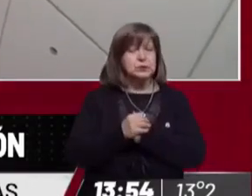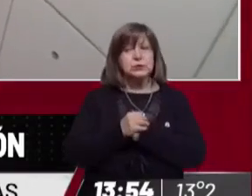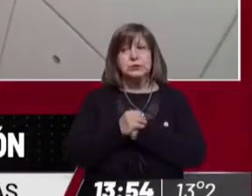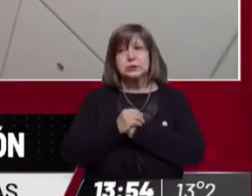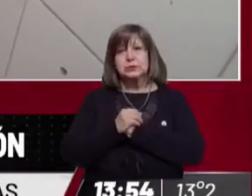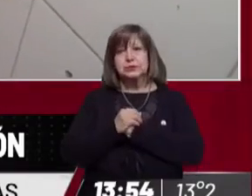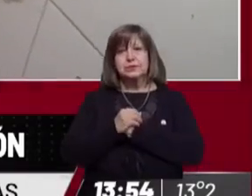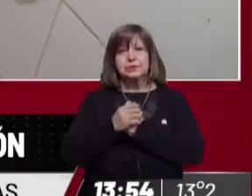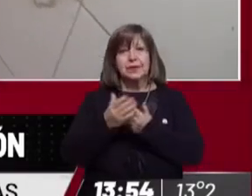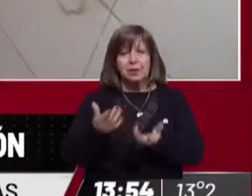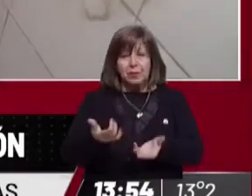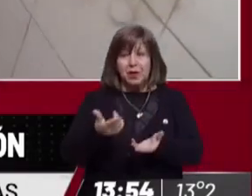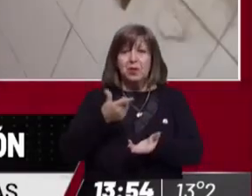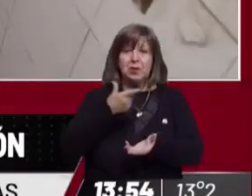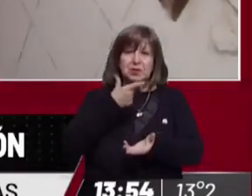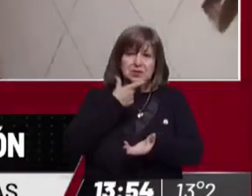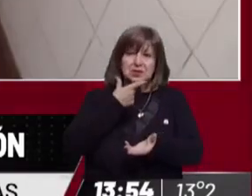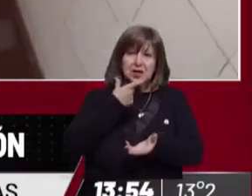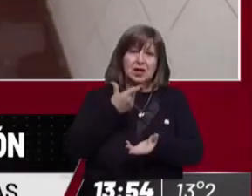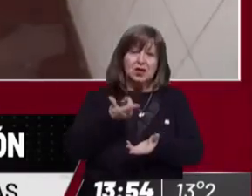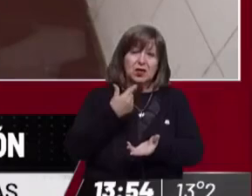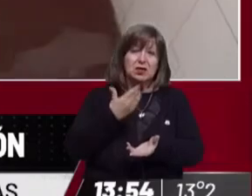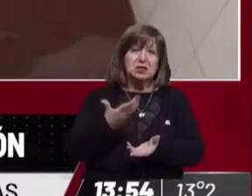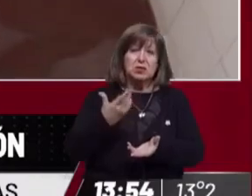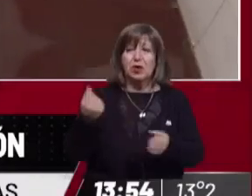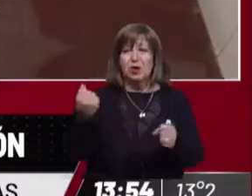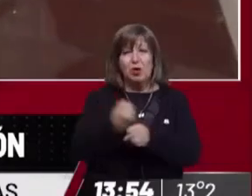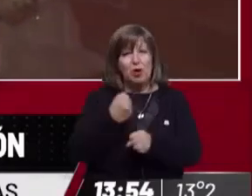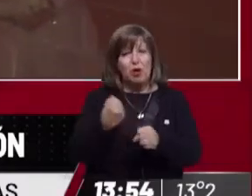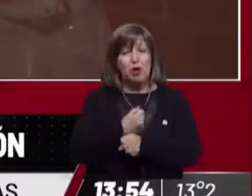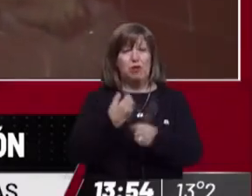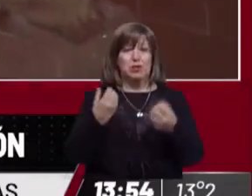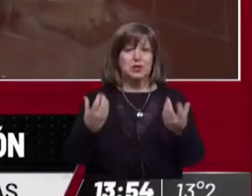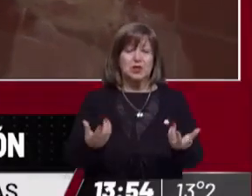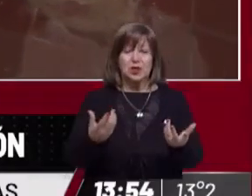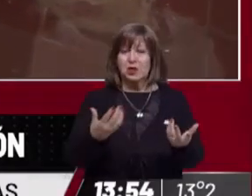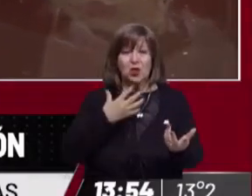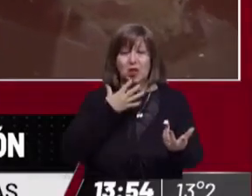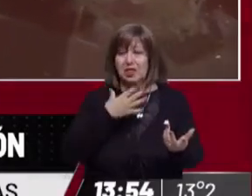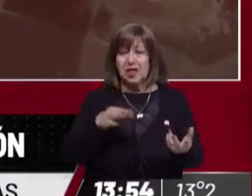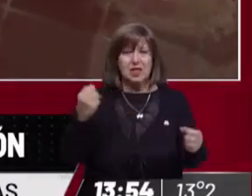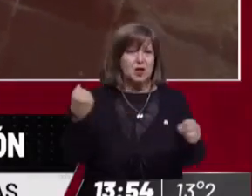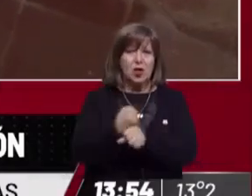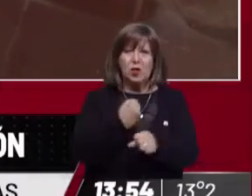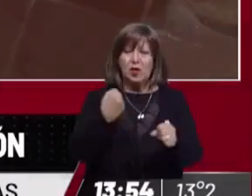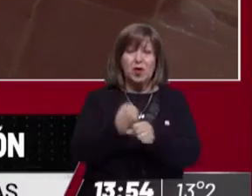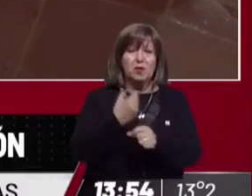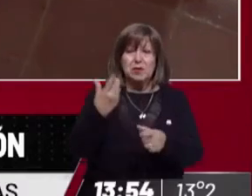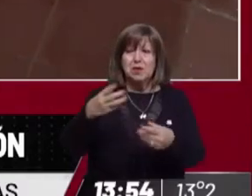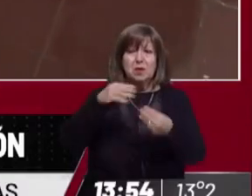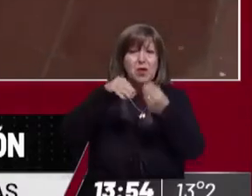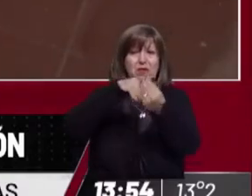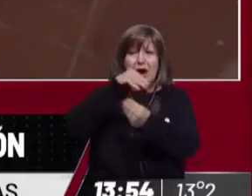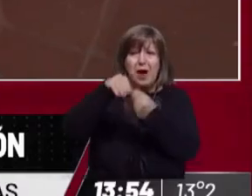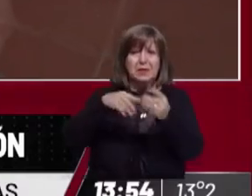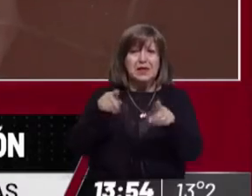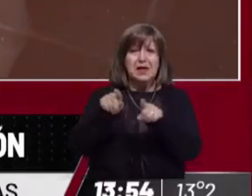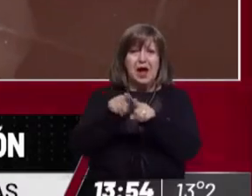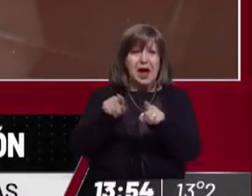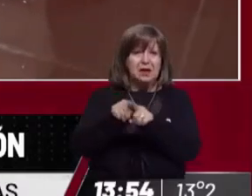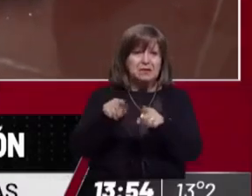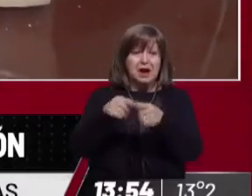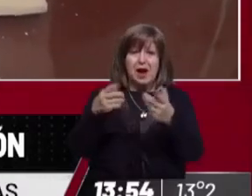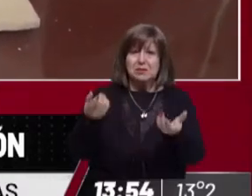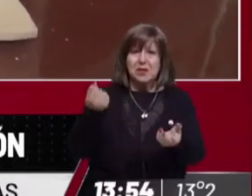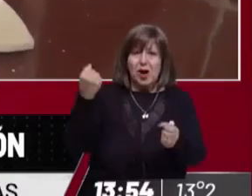donde estudian el ellos mismos, digamos. Los hermanos, los primos, los hijos. No se entiende. Una barbaridad, no se entiende. Además, ves el destrozo que